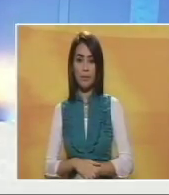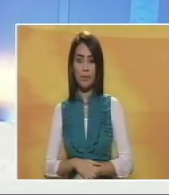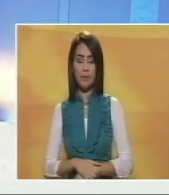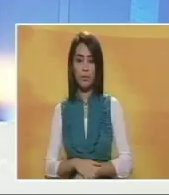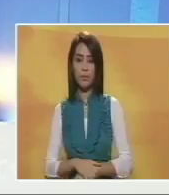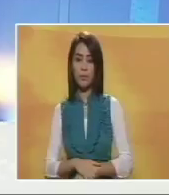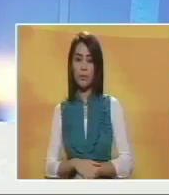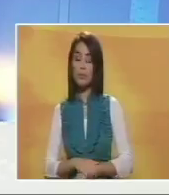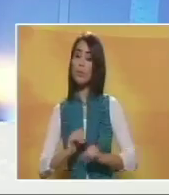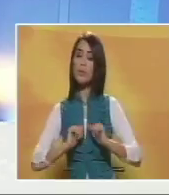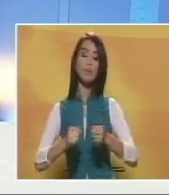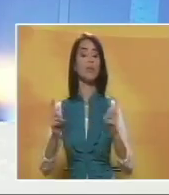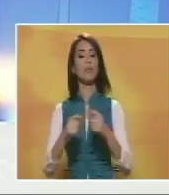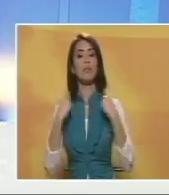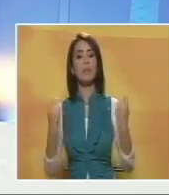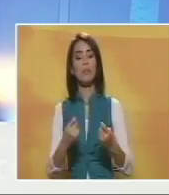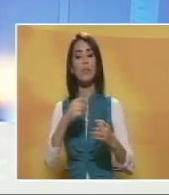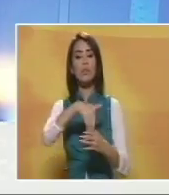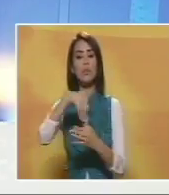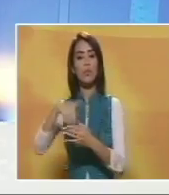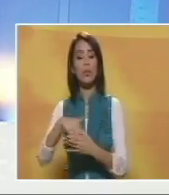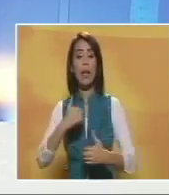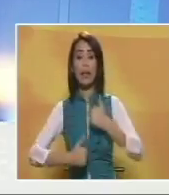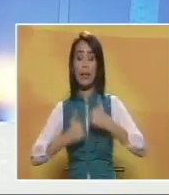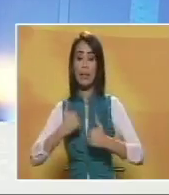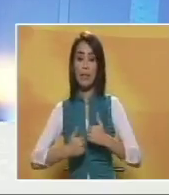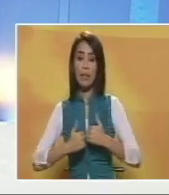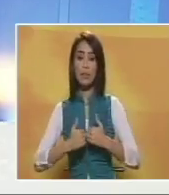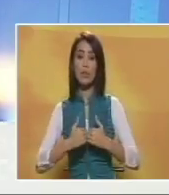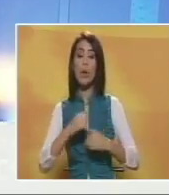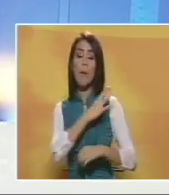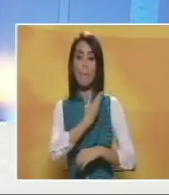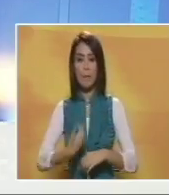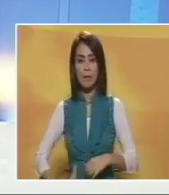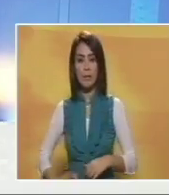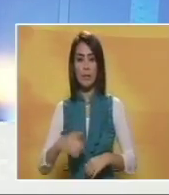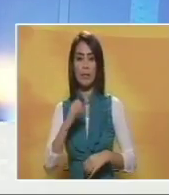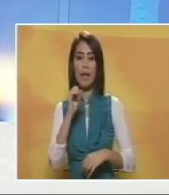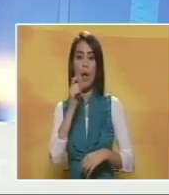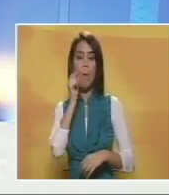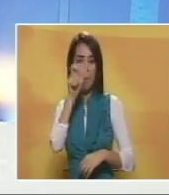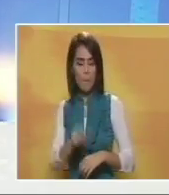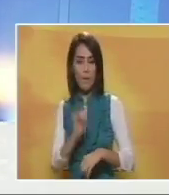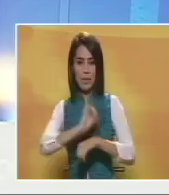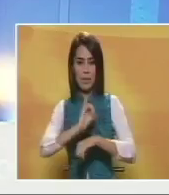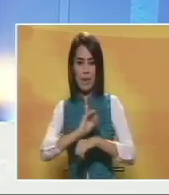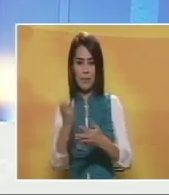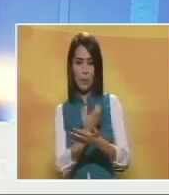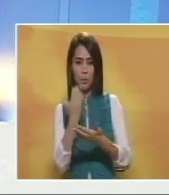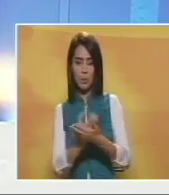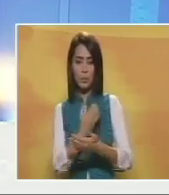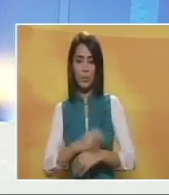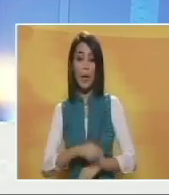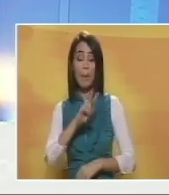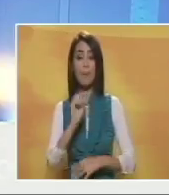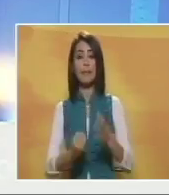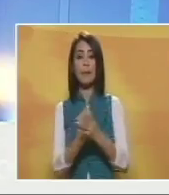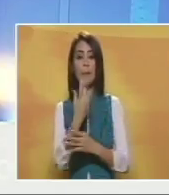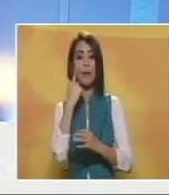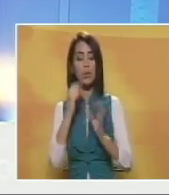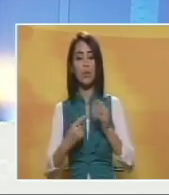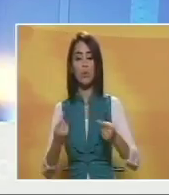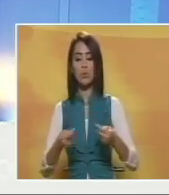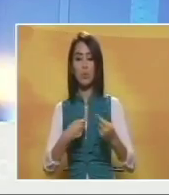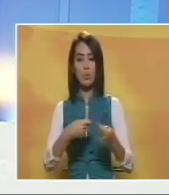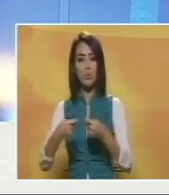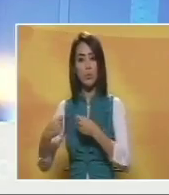Como parte del inicio de campaña electoral, el candidato presidencial Javier Bertucci afirmó que de resultar electo el próximo 20 de mayo, dotará de insumos